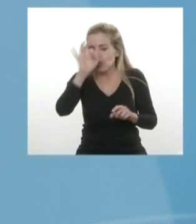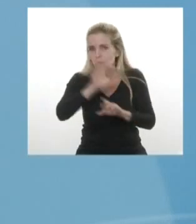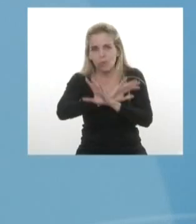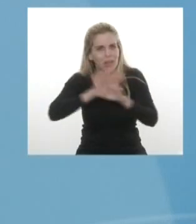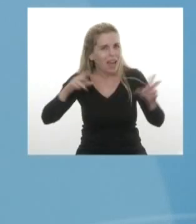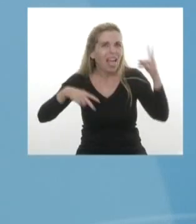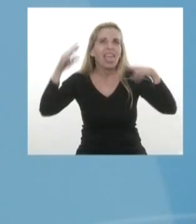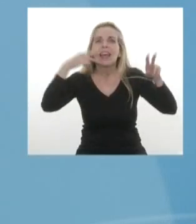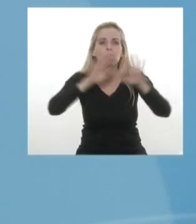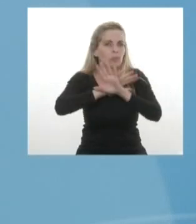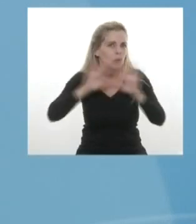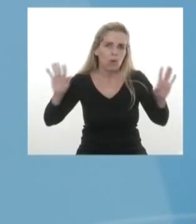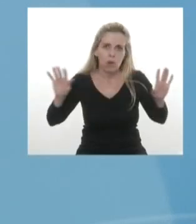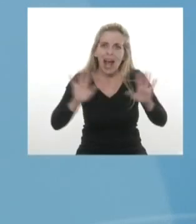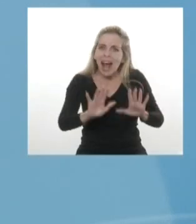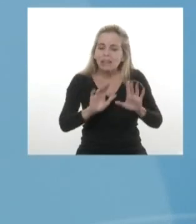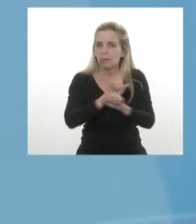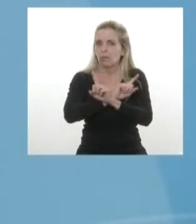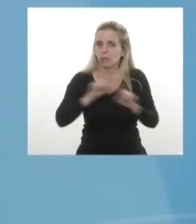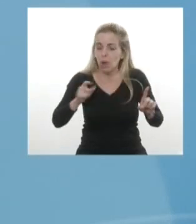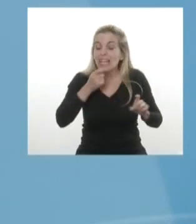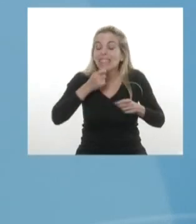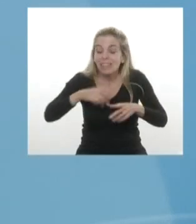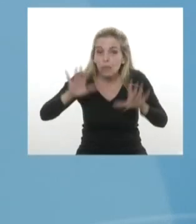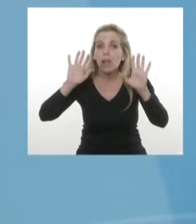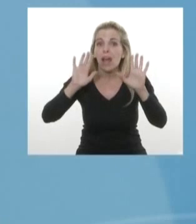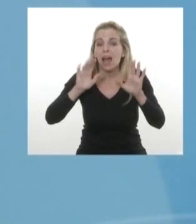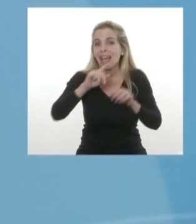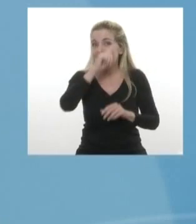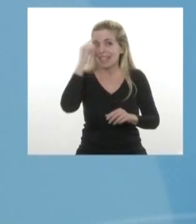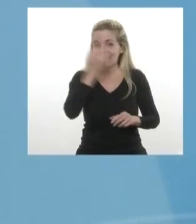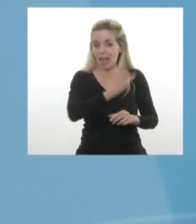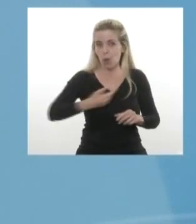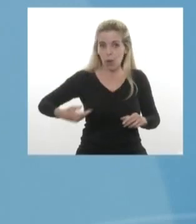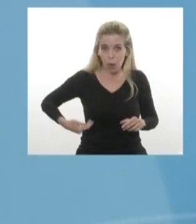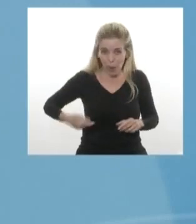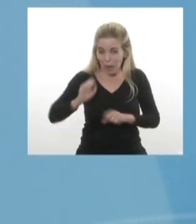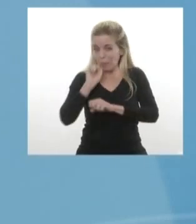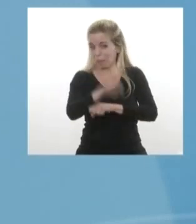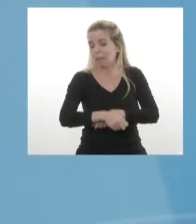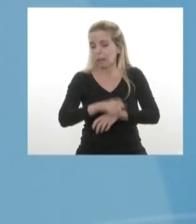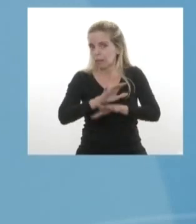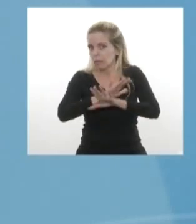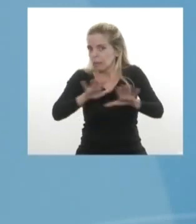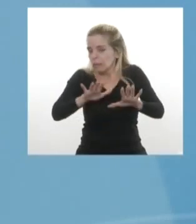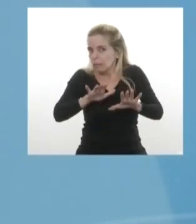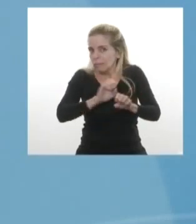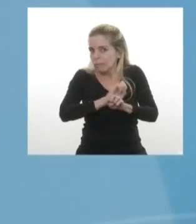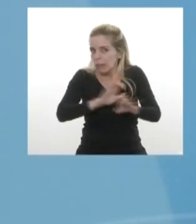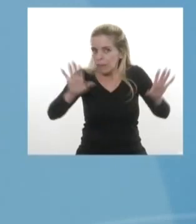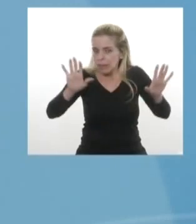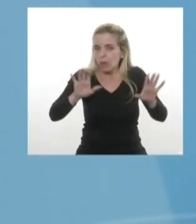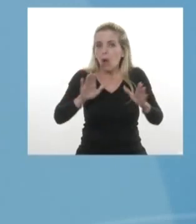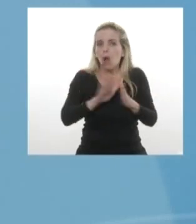Eso sería inconcebible. Y si ocurriera, también sería imperdonable. La